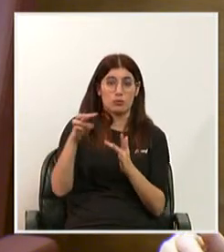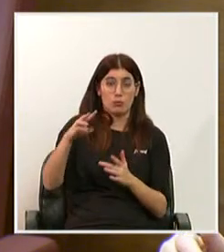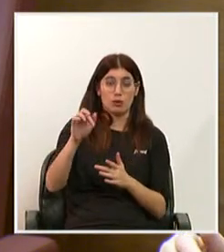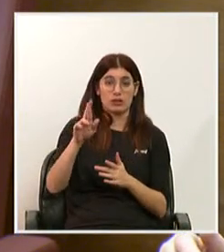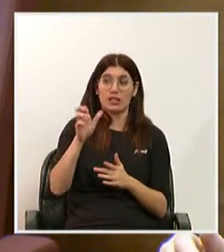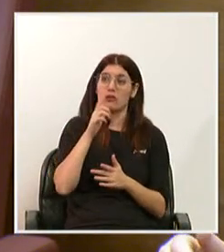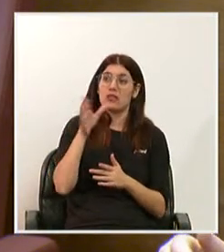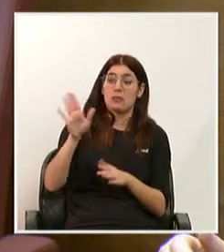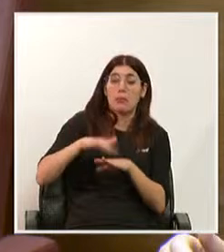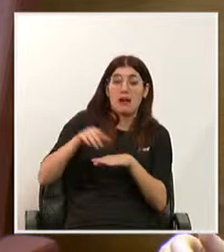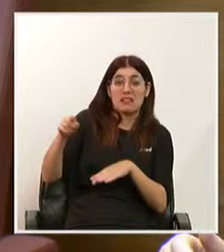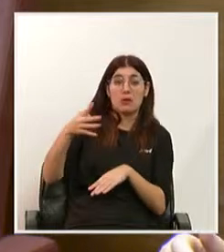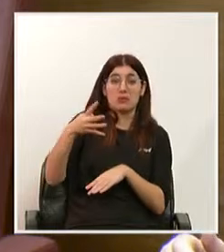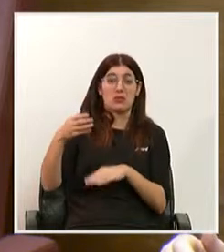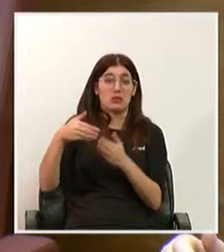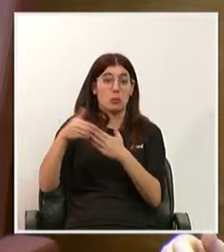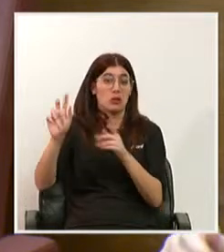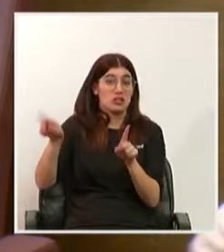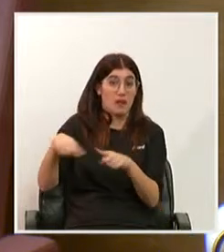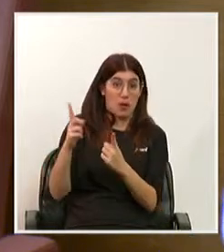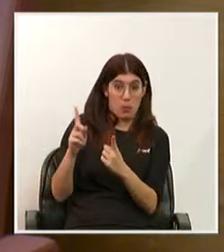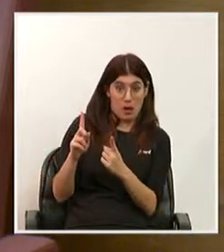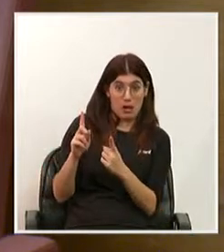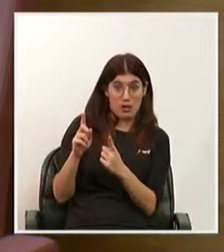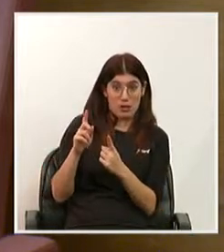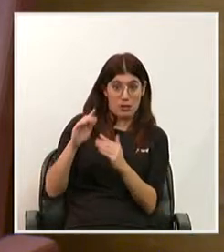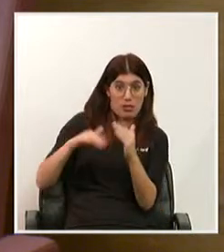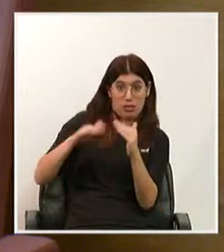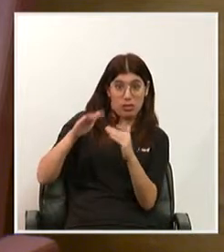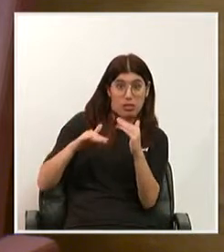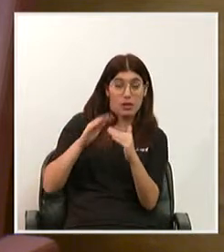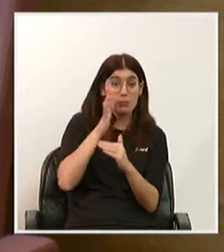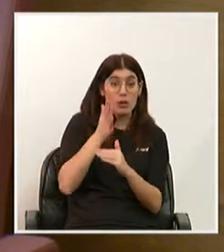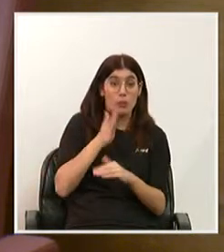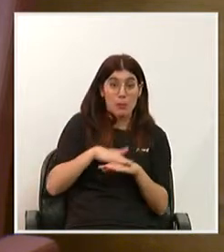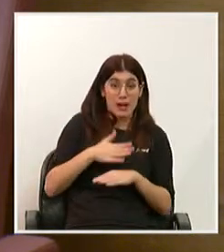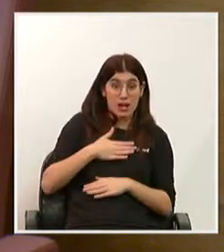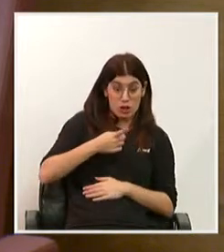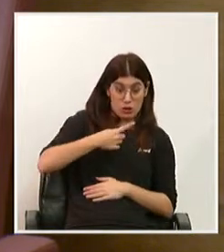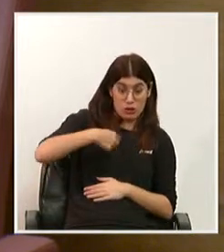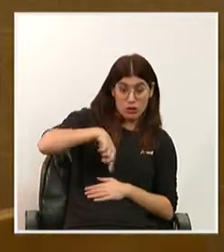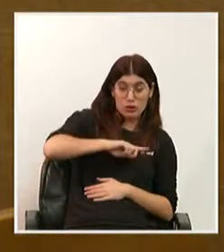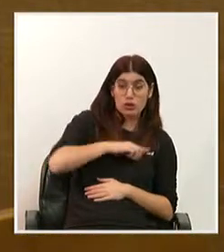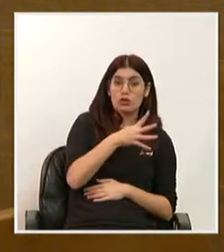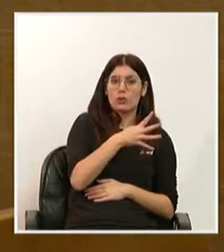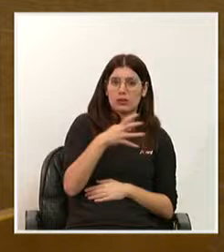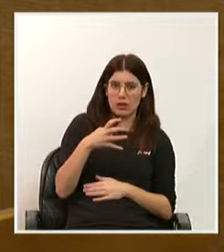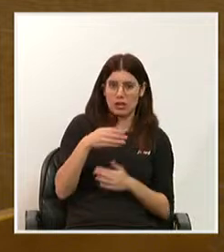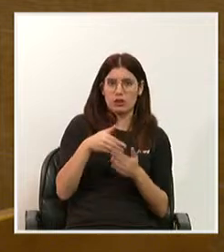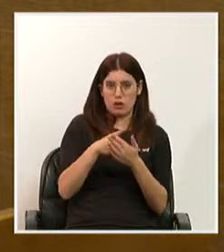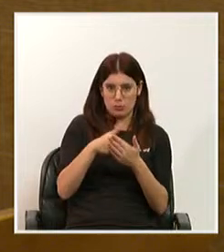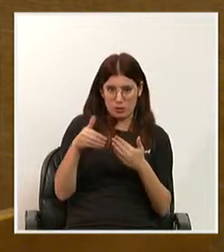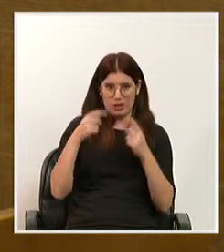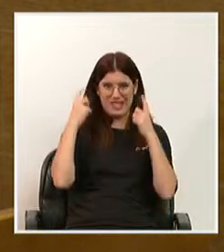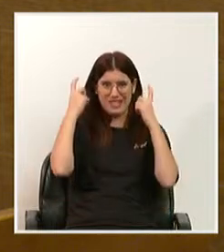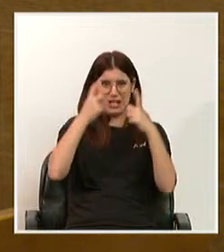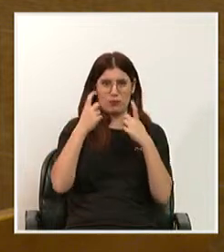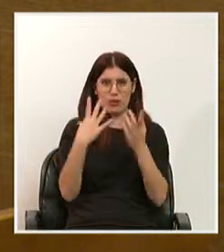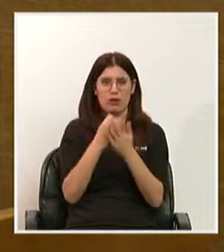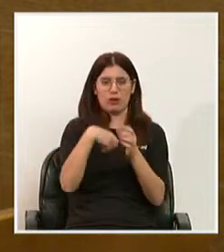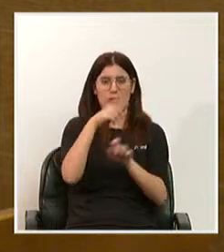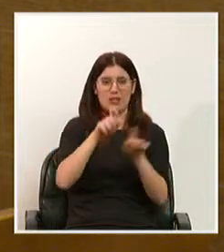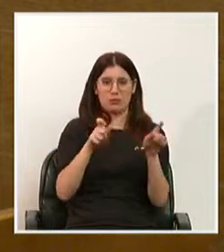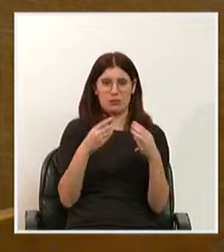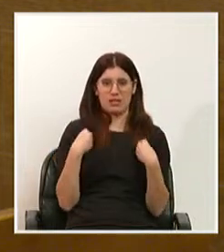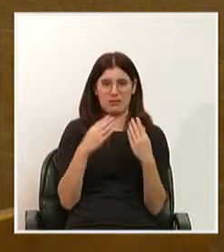400 millones arriba o abajo no son nada Chiqui pero para nosotros 400 millones del esfuerzo de todo los valencianos lo